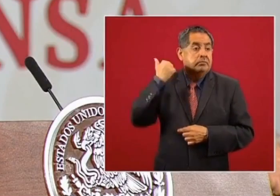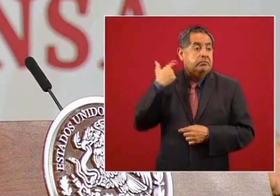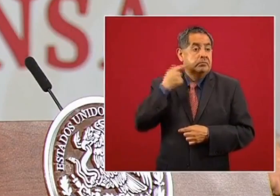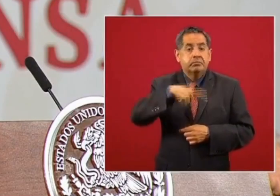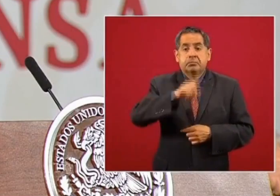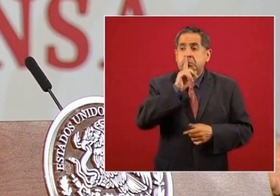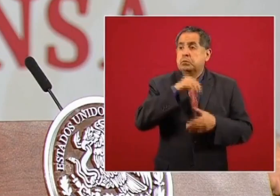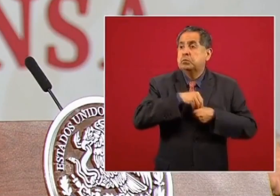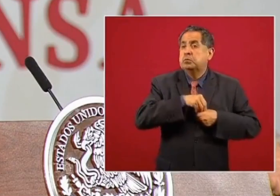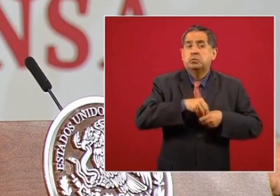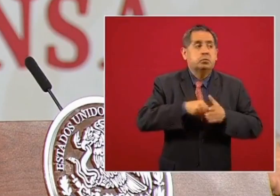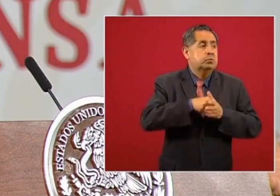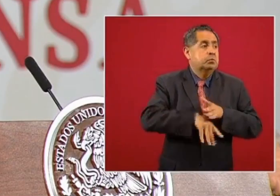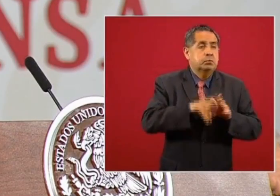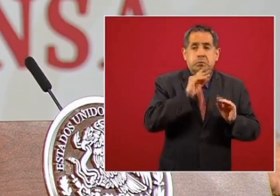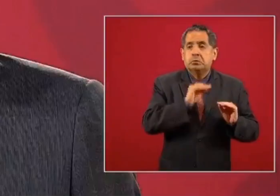tema,